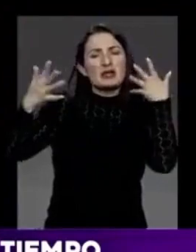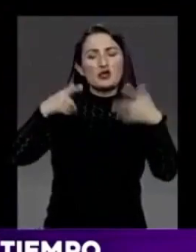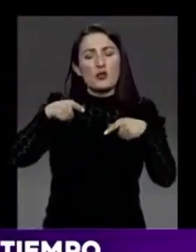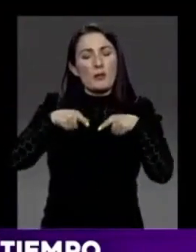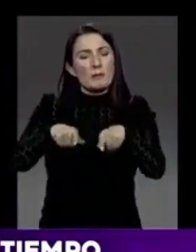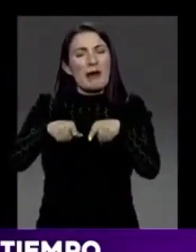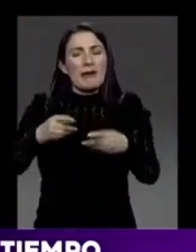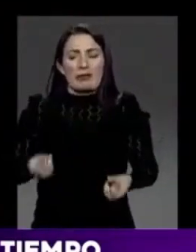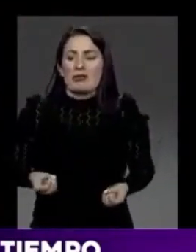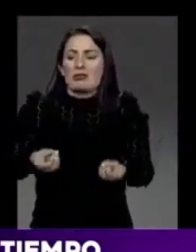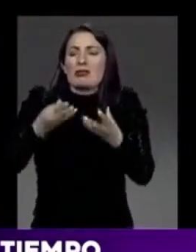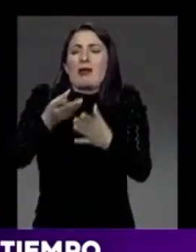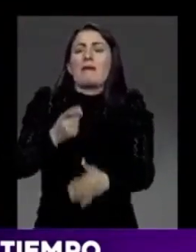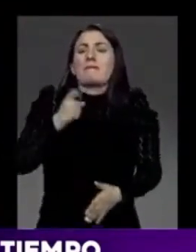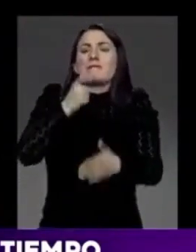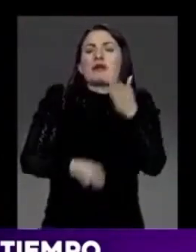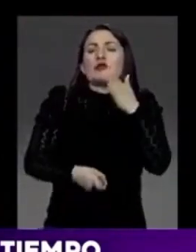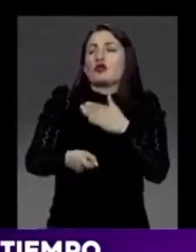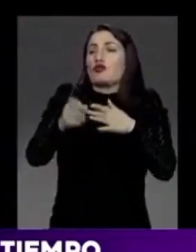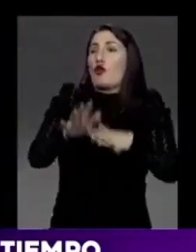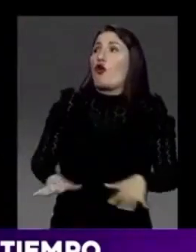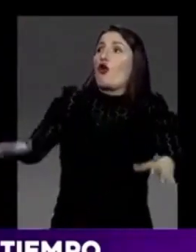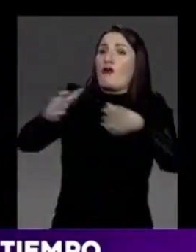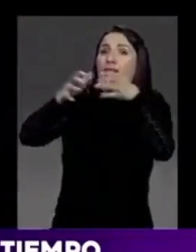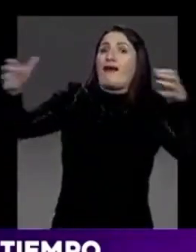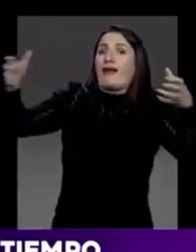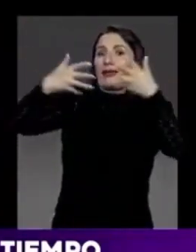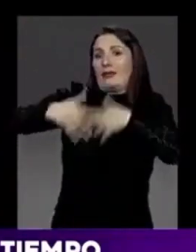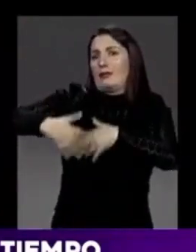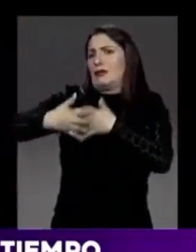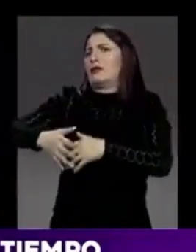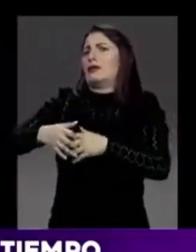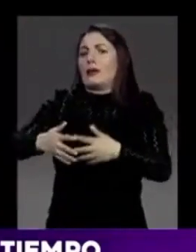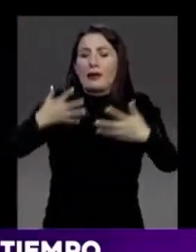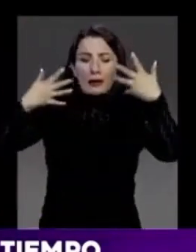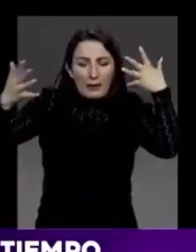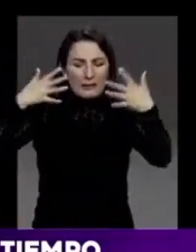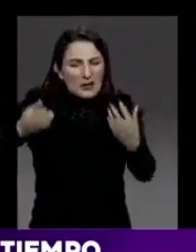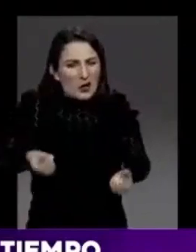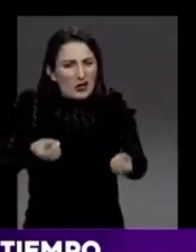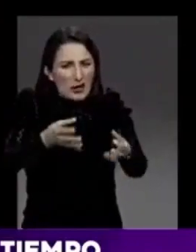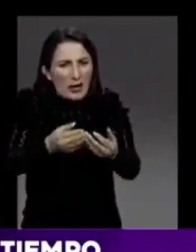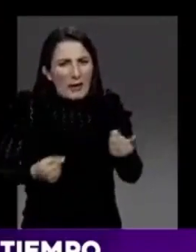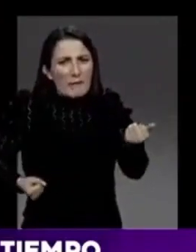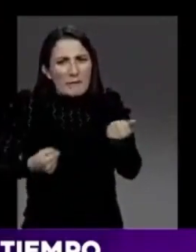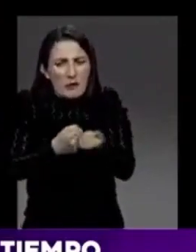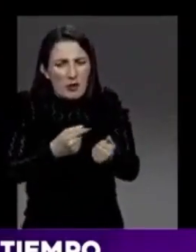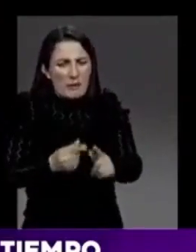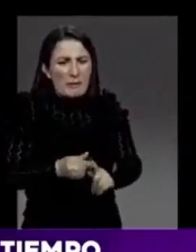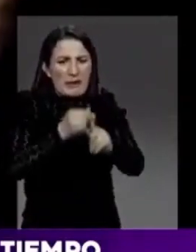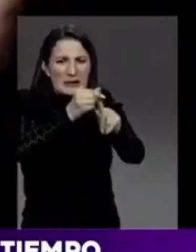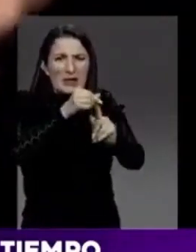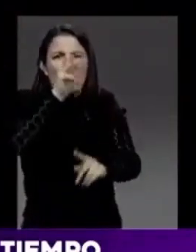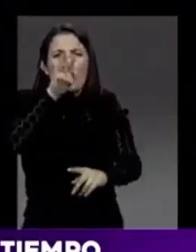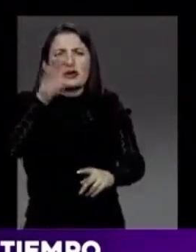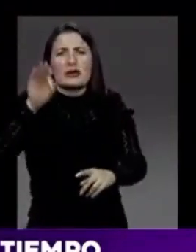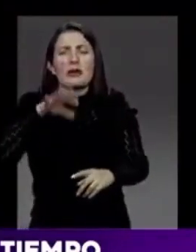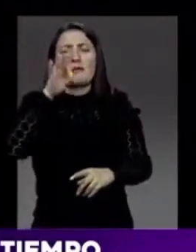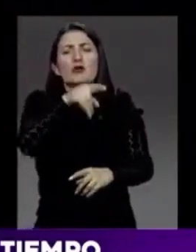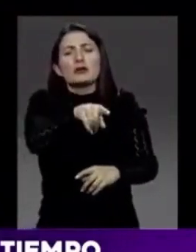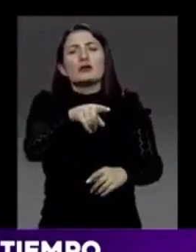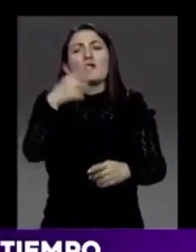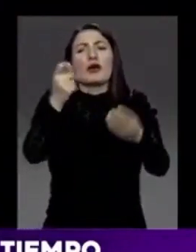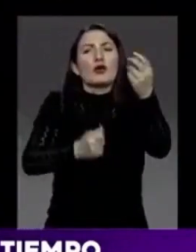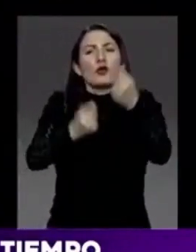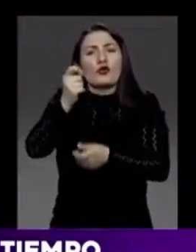para beneficios tributarios como los grandes emporios económicos de este país al campesinado que alentó el protagonismo el 80 por ciento de la